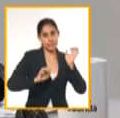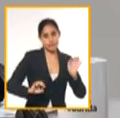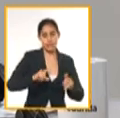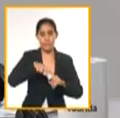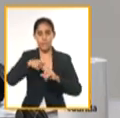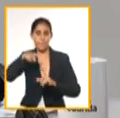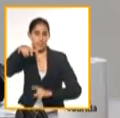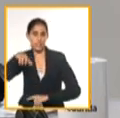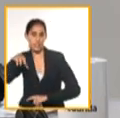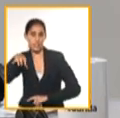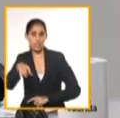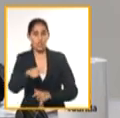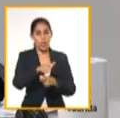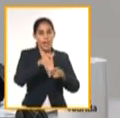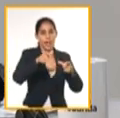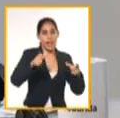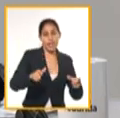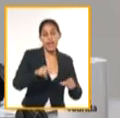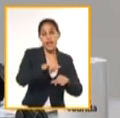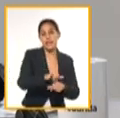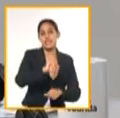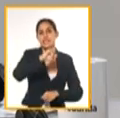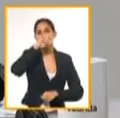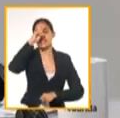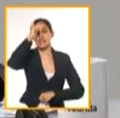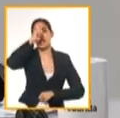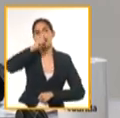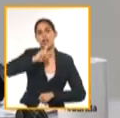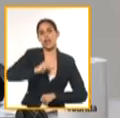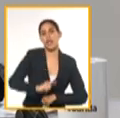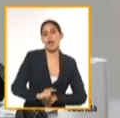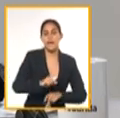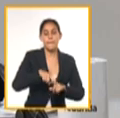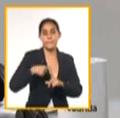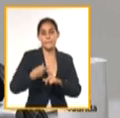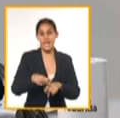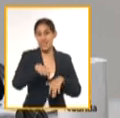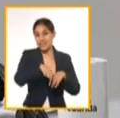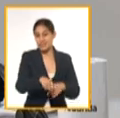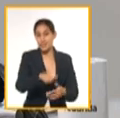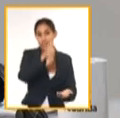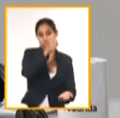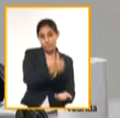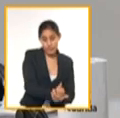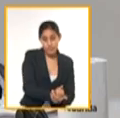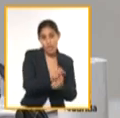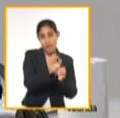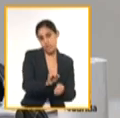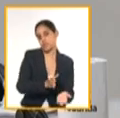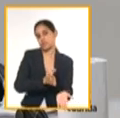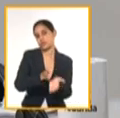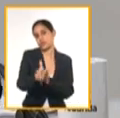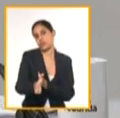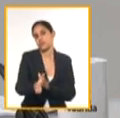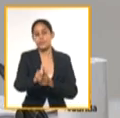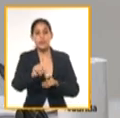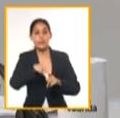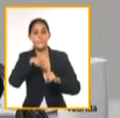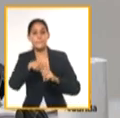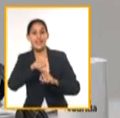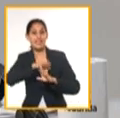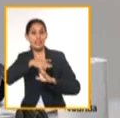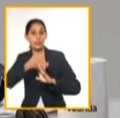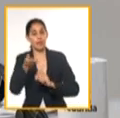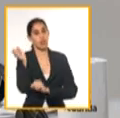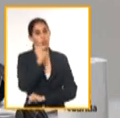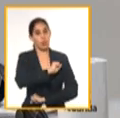de las microislas en Pinar del Río, las fuentes fundamentales de las cabeceras provinciales de Pinar del Río y Artemisa se mantuvieron hasta que se logró conectar el sistema con